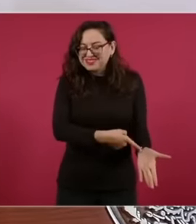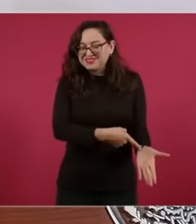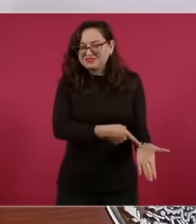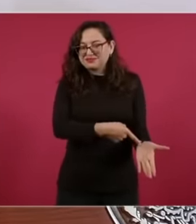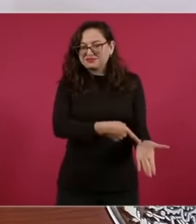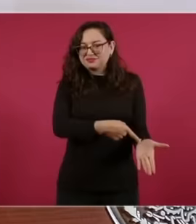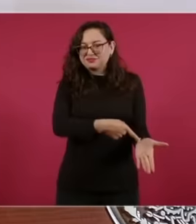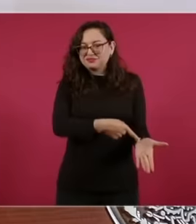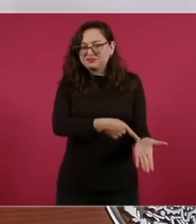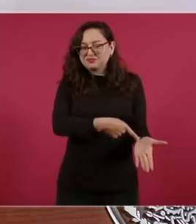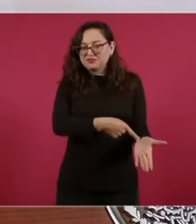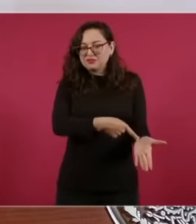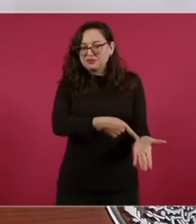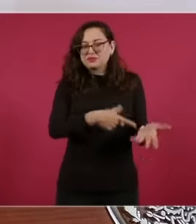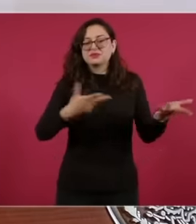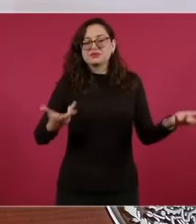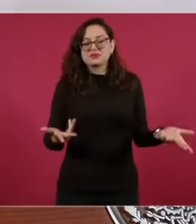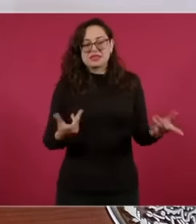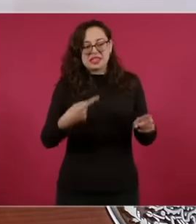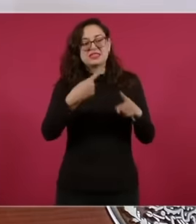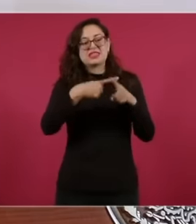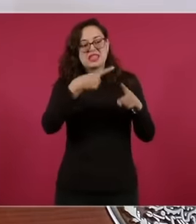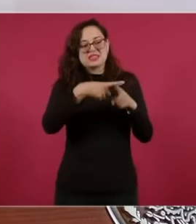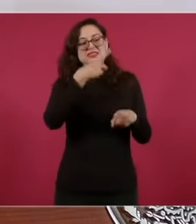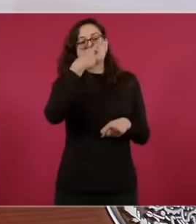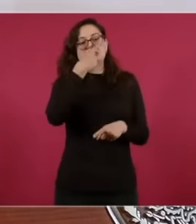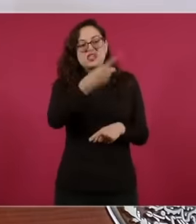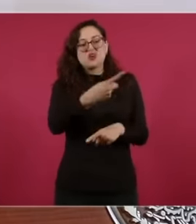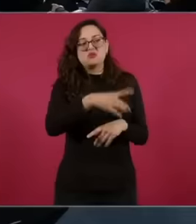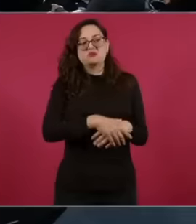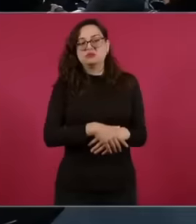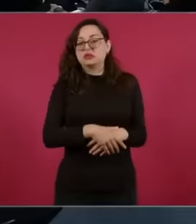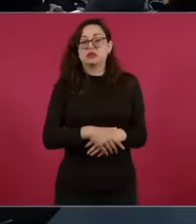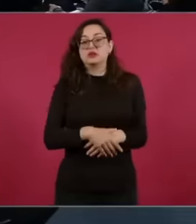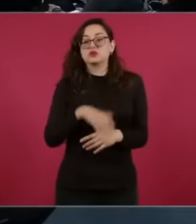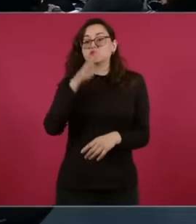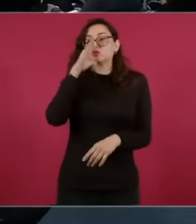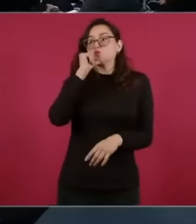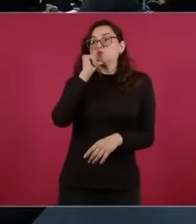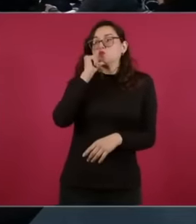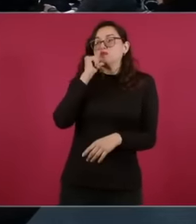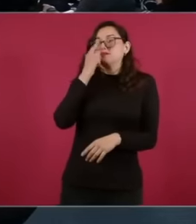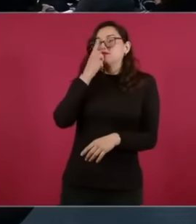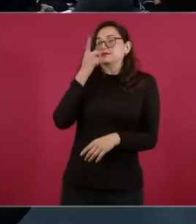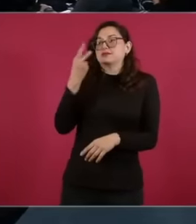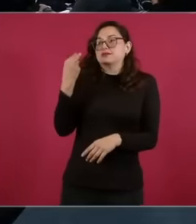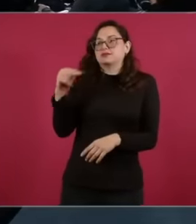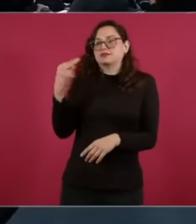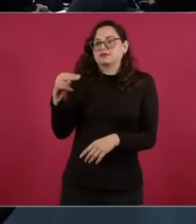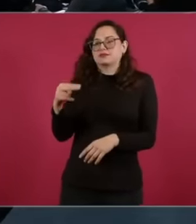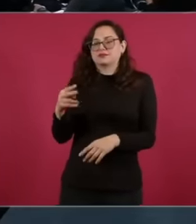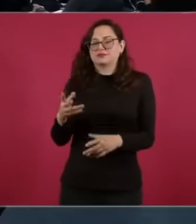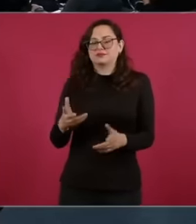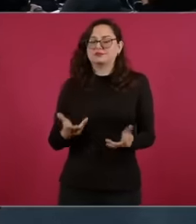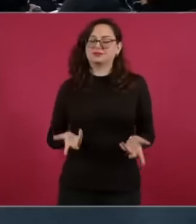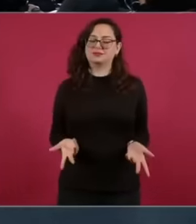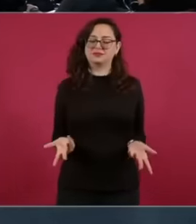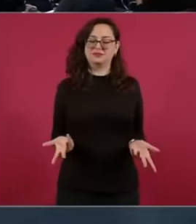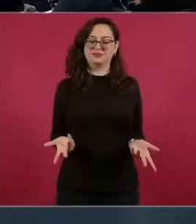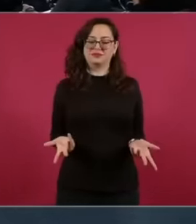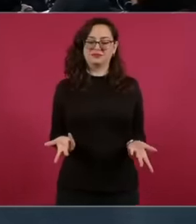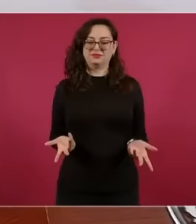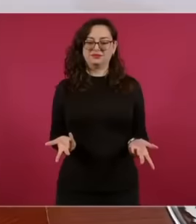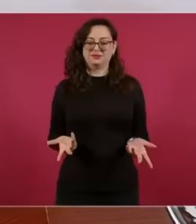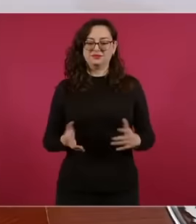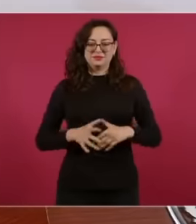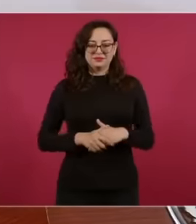¿Y por qué? A ver, ¿quién es su informante? Bueno, a mí me llamó la atención porque todas las acusaciones en